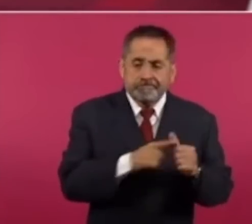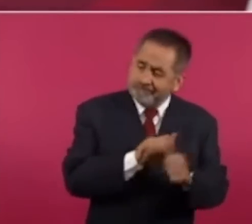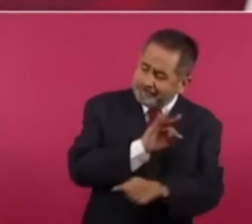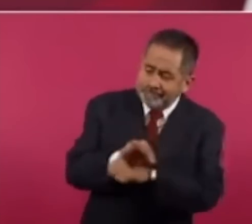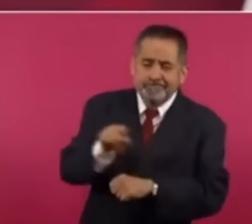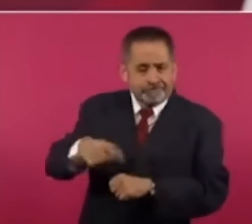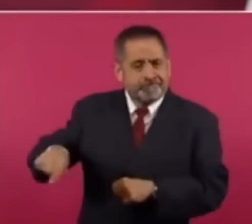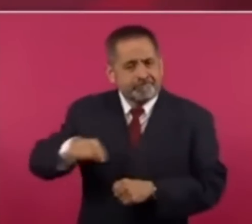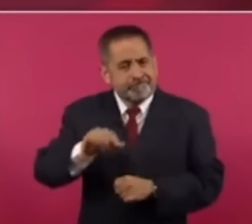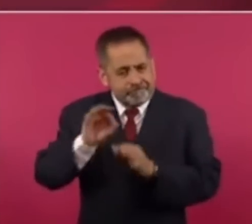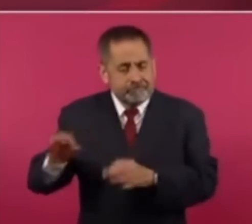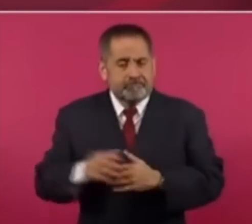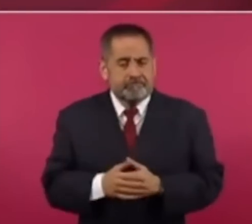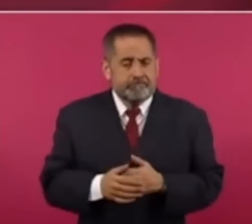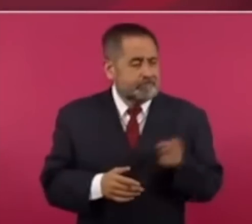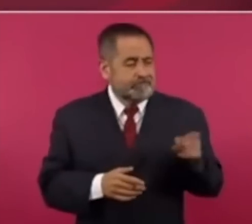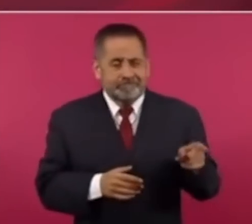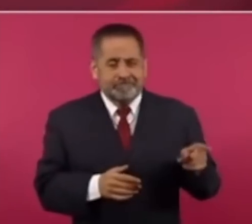Son